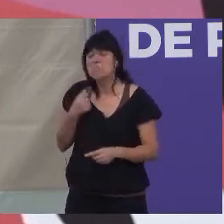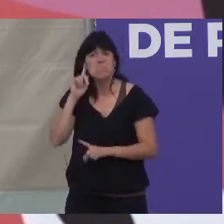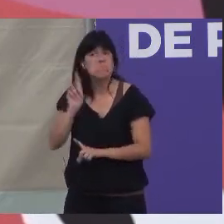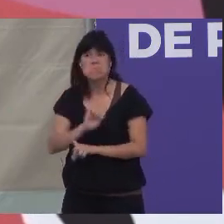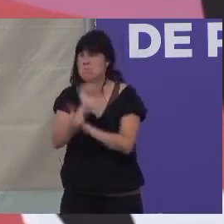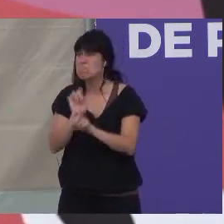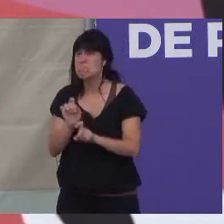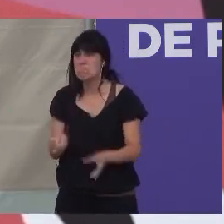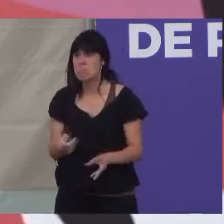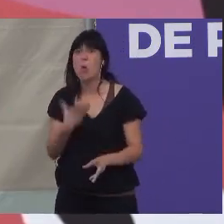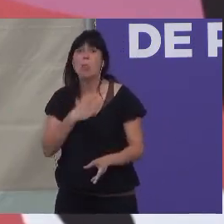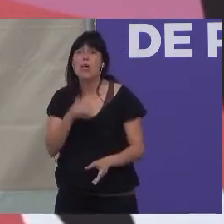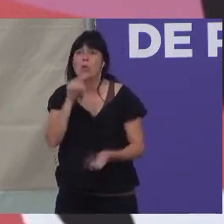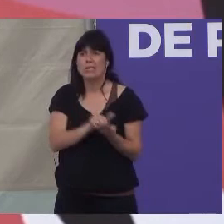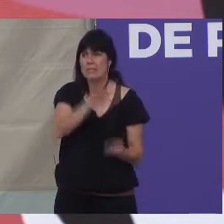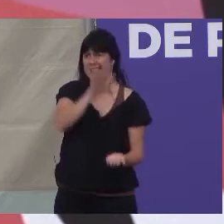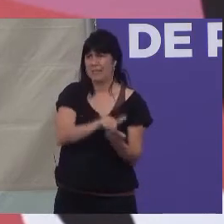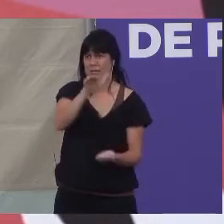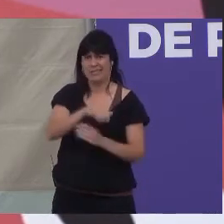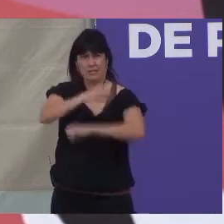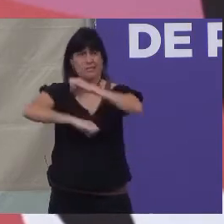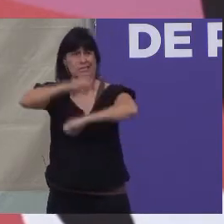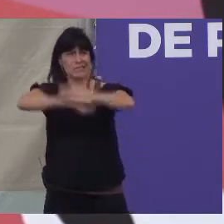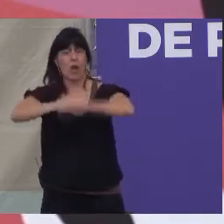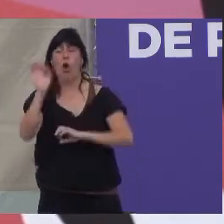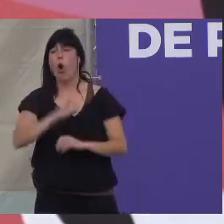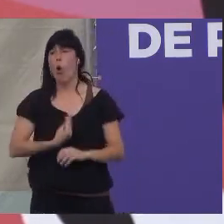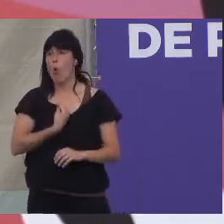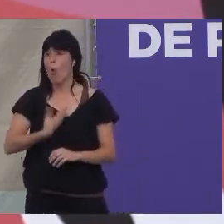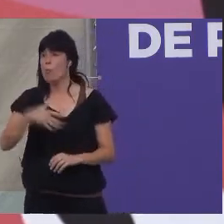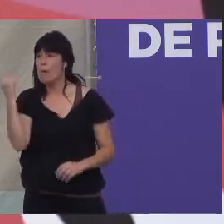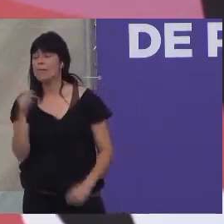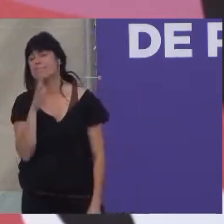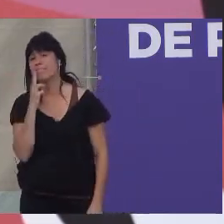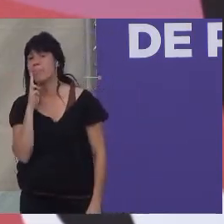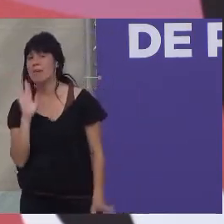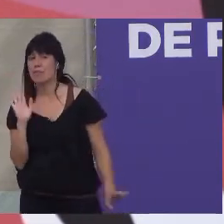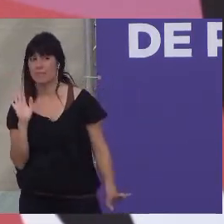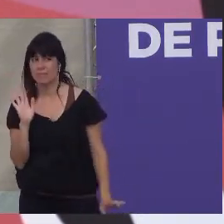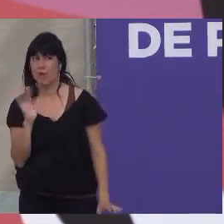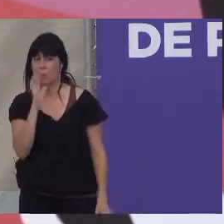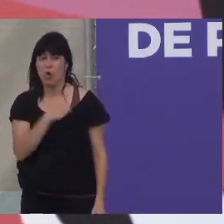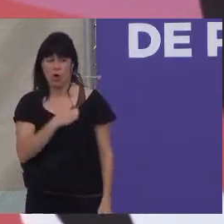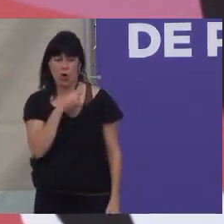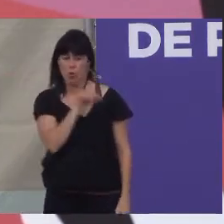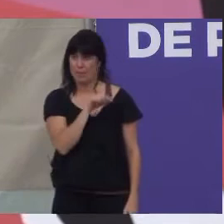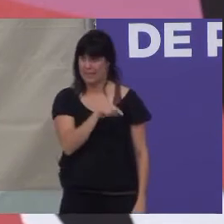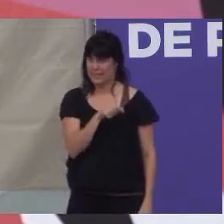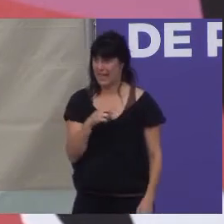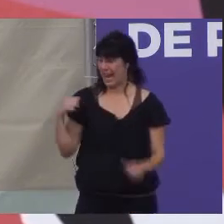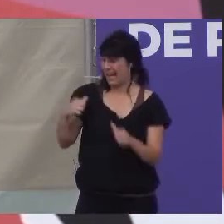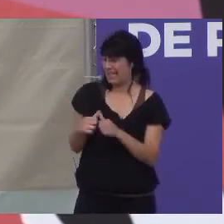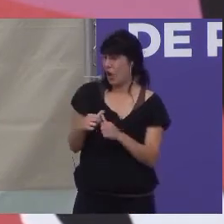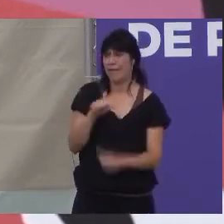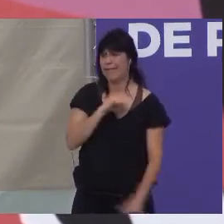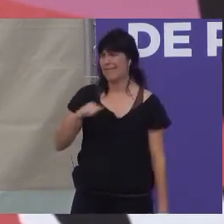Posiblemente acumulación de expedientes o lo que más me preocupa, por miedo, porque no es un comité que por el momento sea